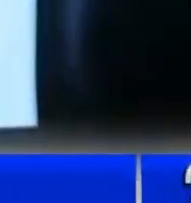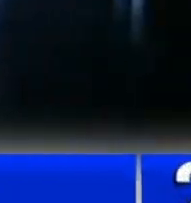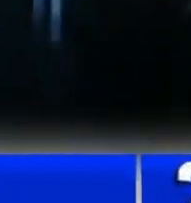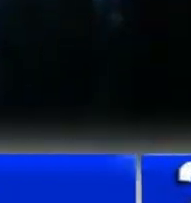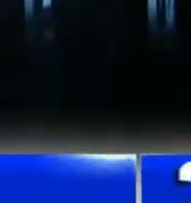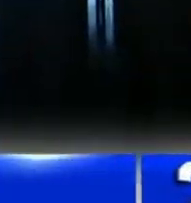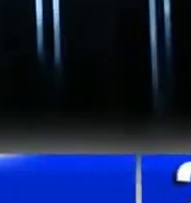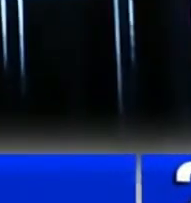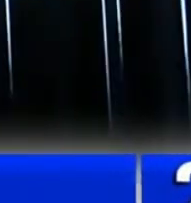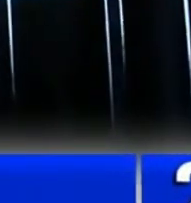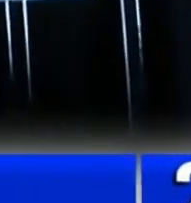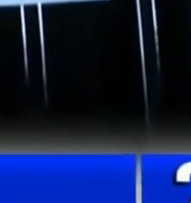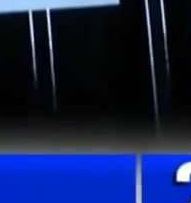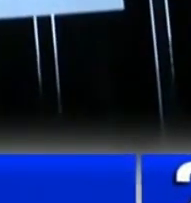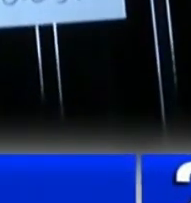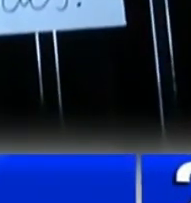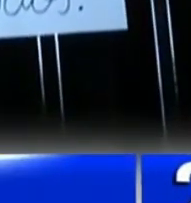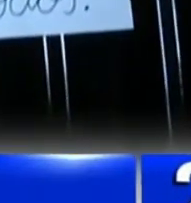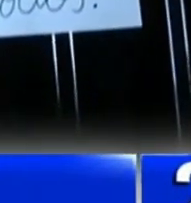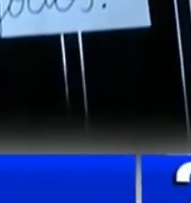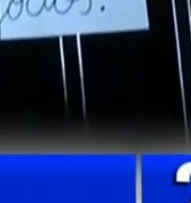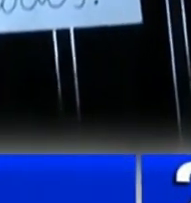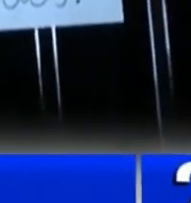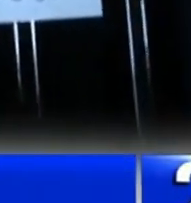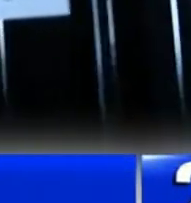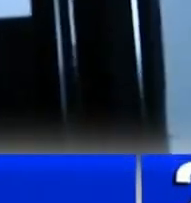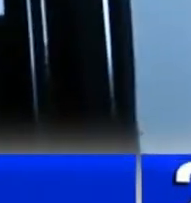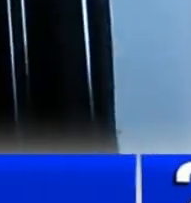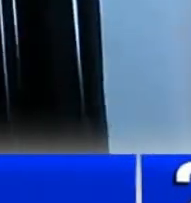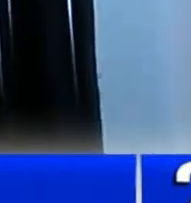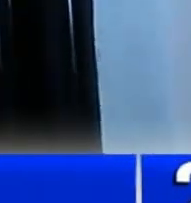realizó las pericias respectivas para buscar huellas dactilares en la camioneta